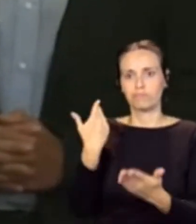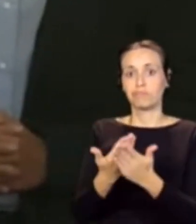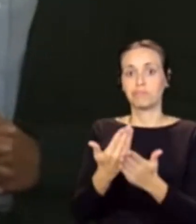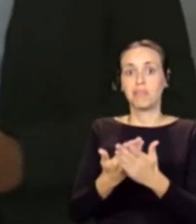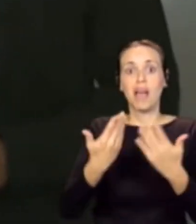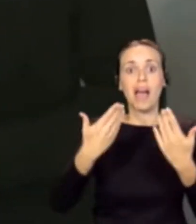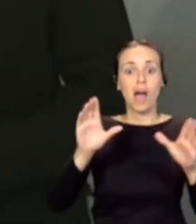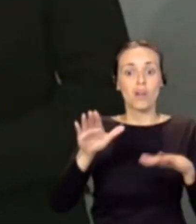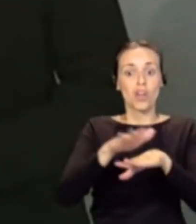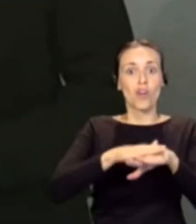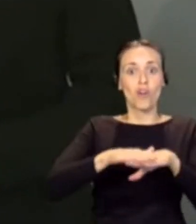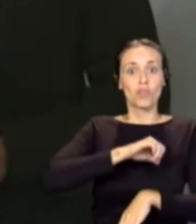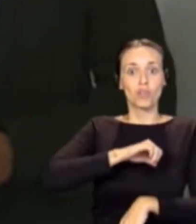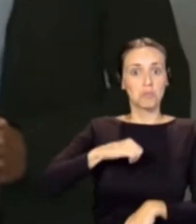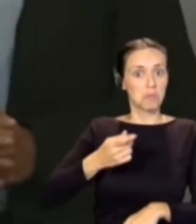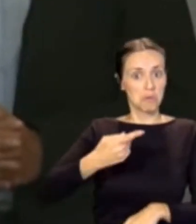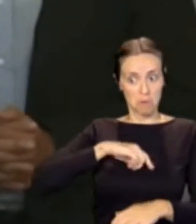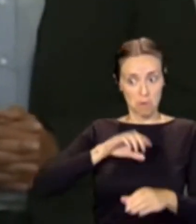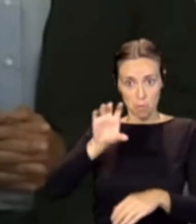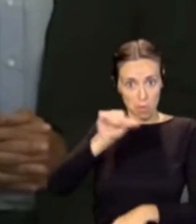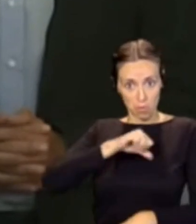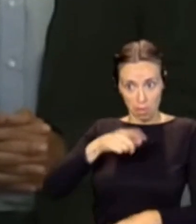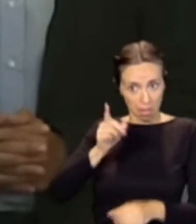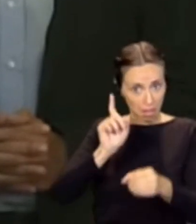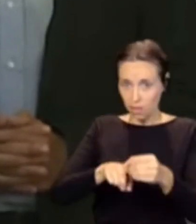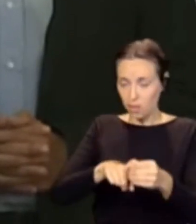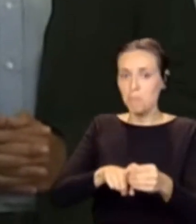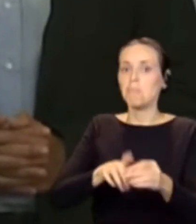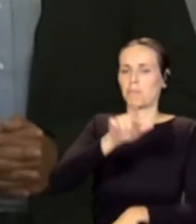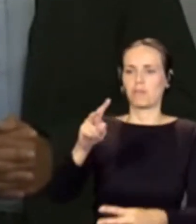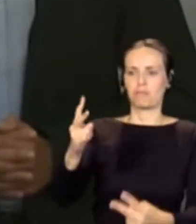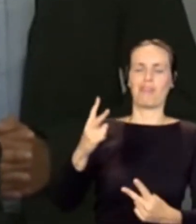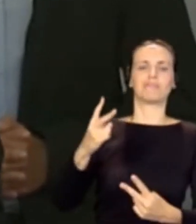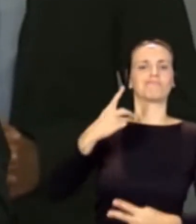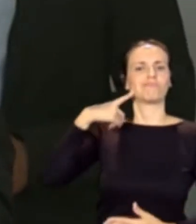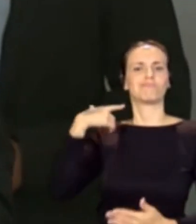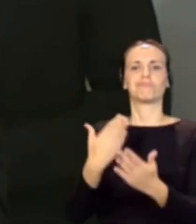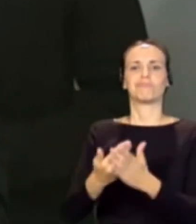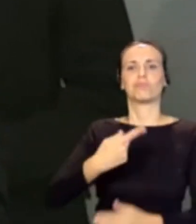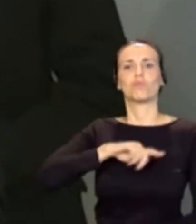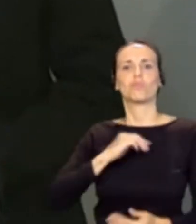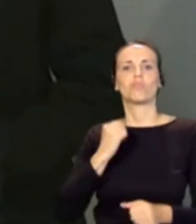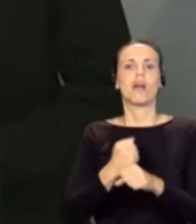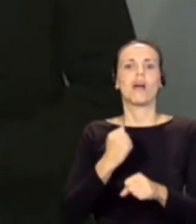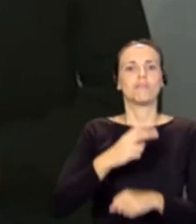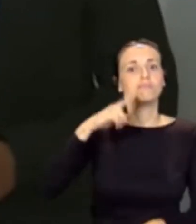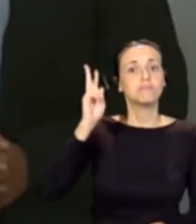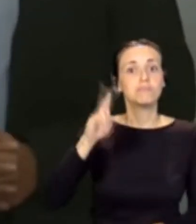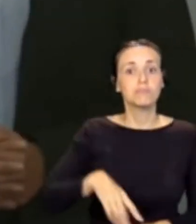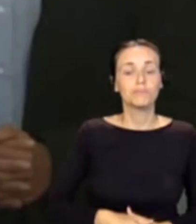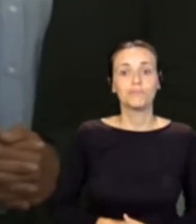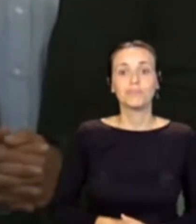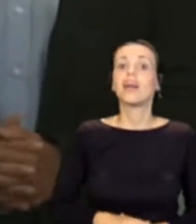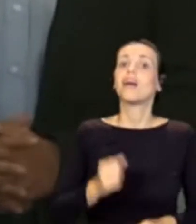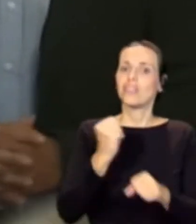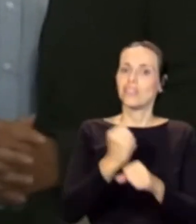gobierno autónomo, pero que la gente sabe apreciar el trabajo que se realiza por parte de los socialistas de nuestra tierra, y el trabajo que también se ha desempeñado por